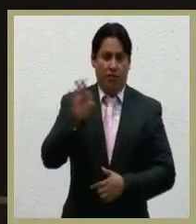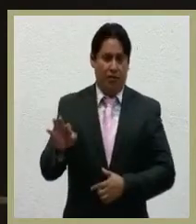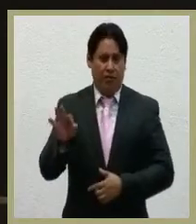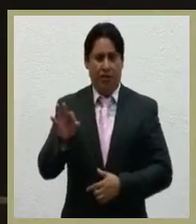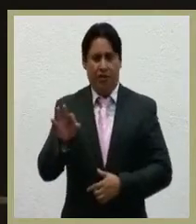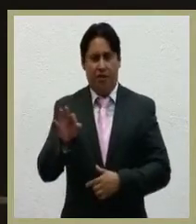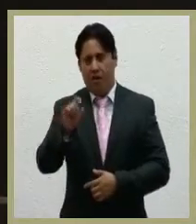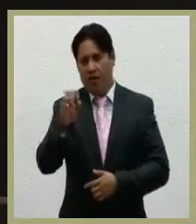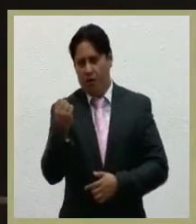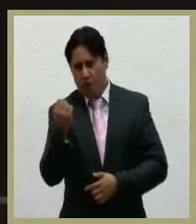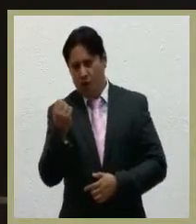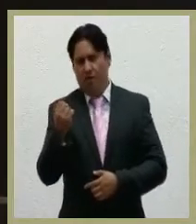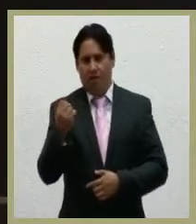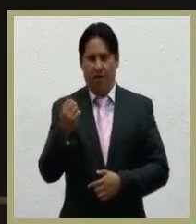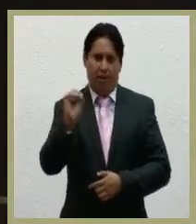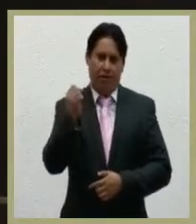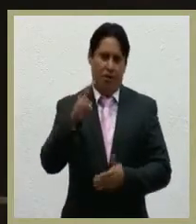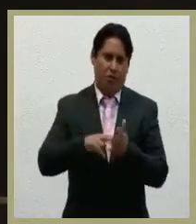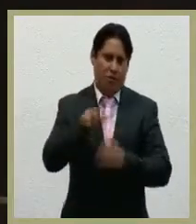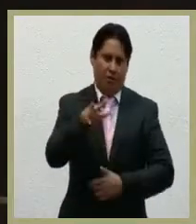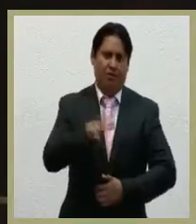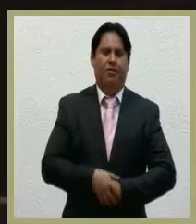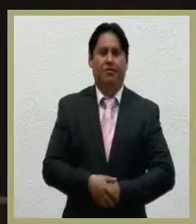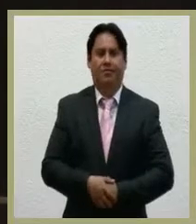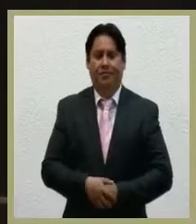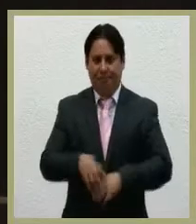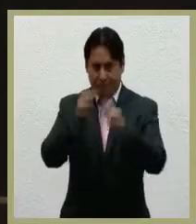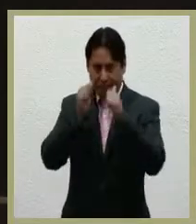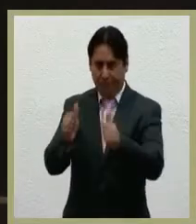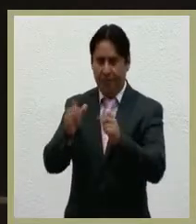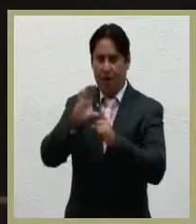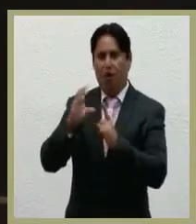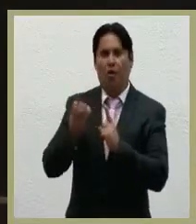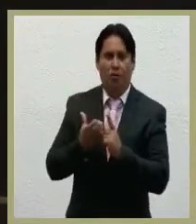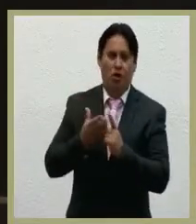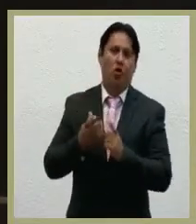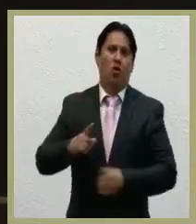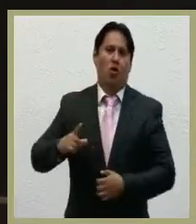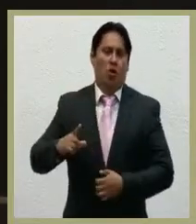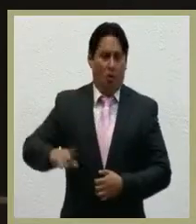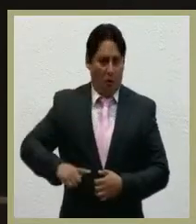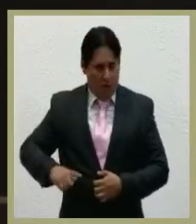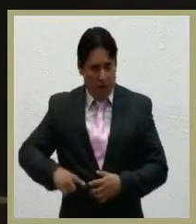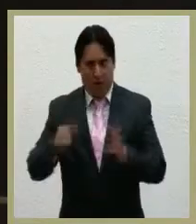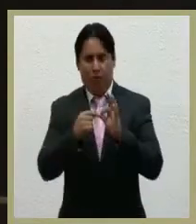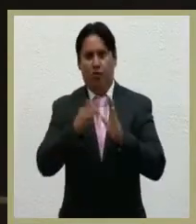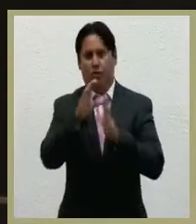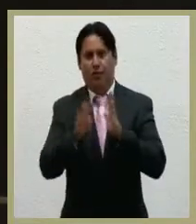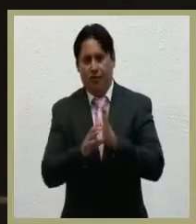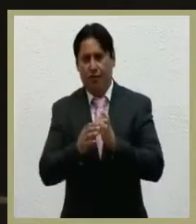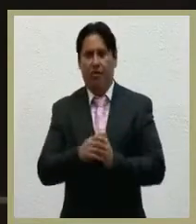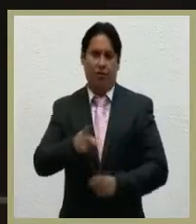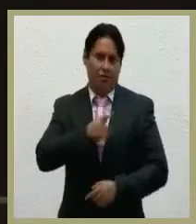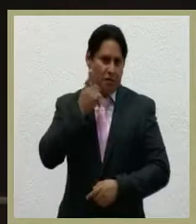los 29 días del mes de septiembre del 2018. Atentamente, por la Comisión de Gobernación y Puntos Constitucionales,